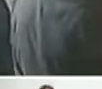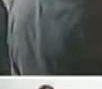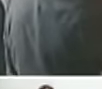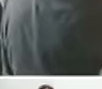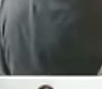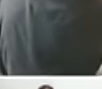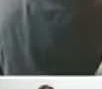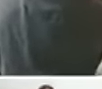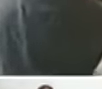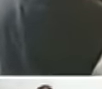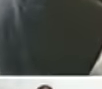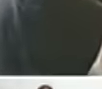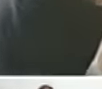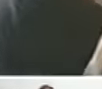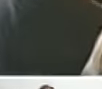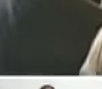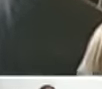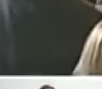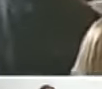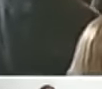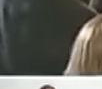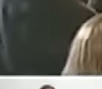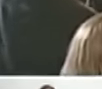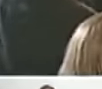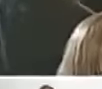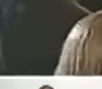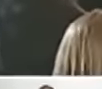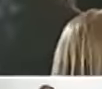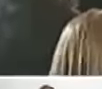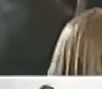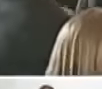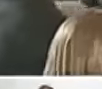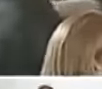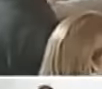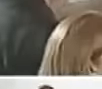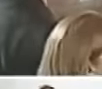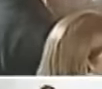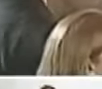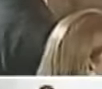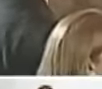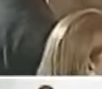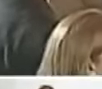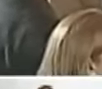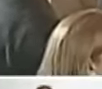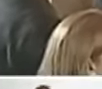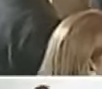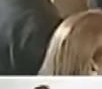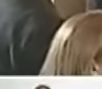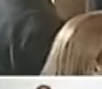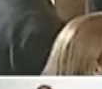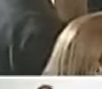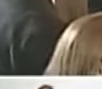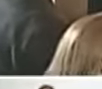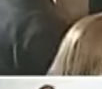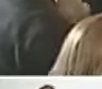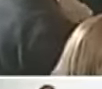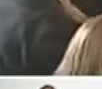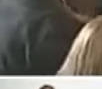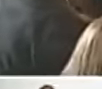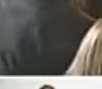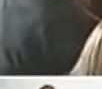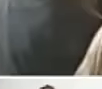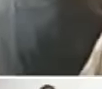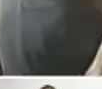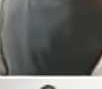derecho histórico, que lo ha presentado la vicepresidenta ejecutiva de la República, la doctora Delcy Rodríguez, los organismos